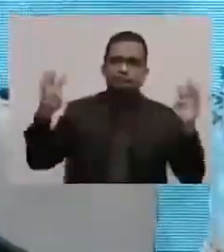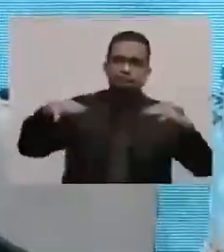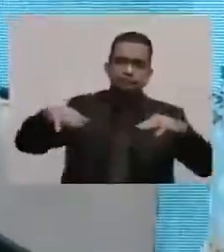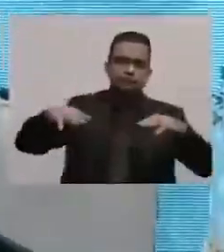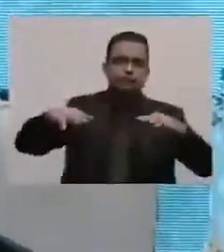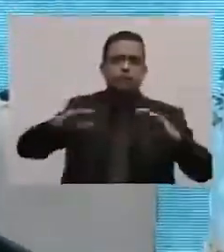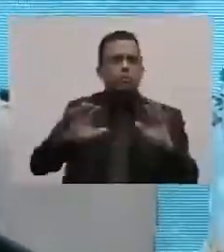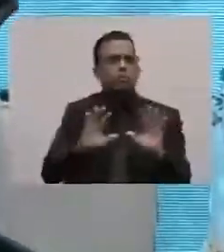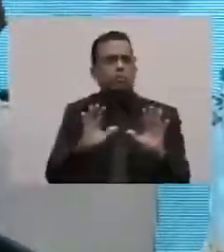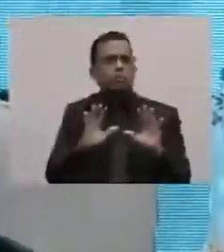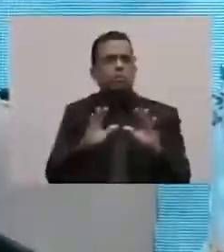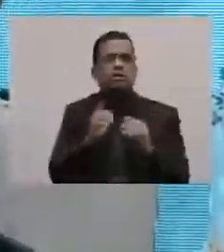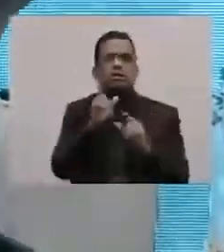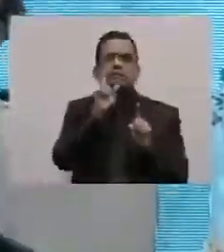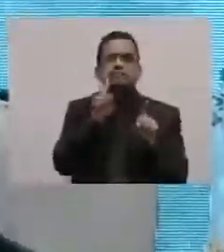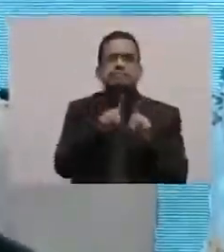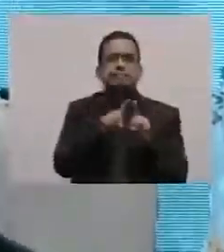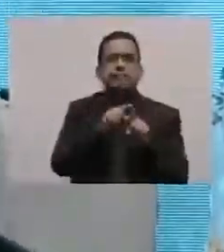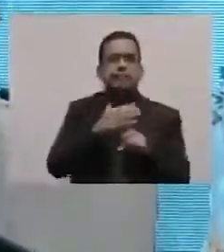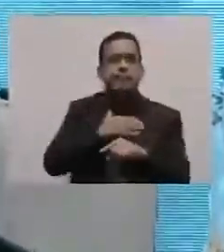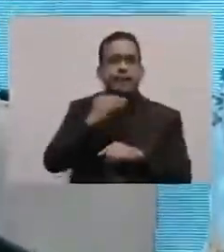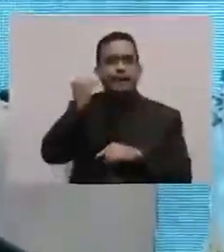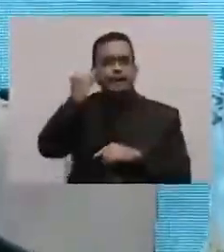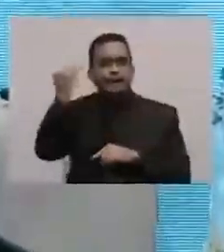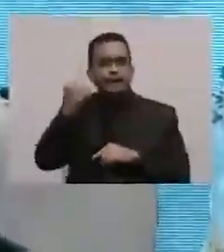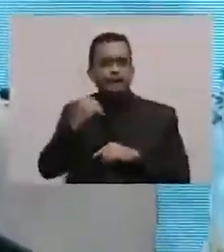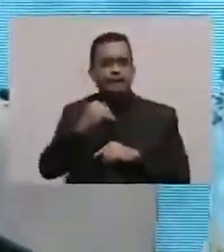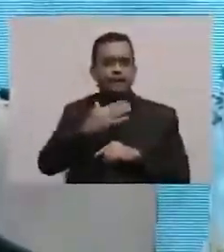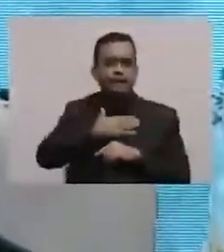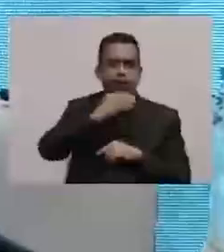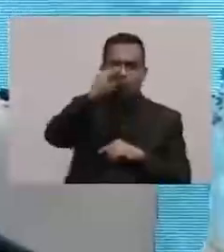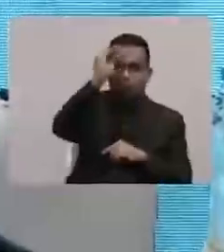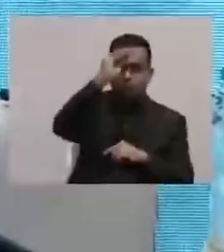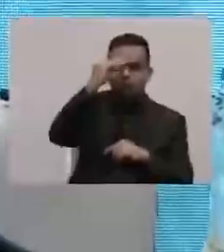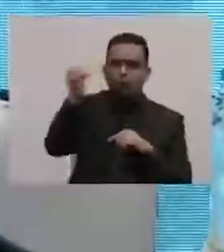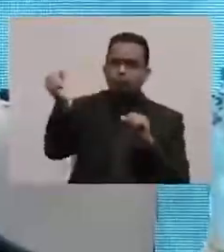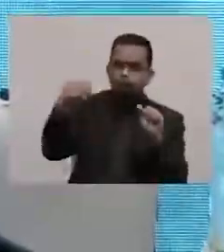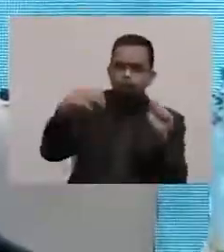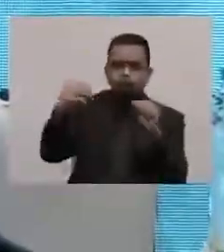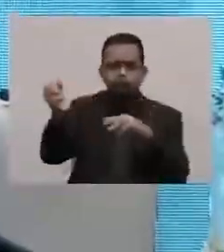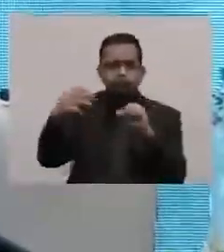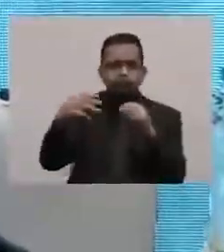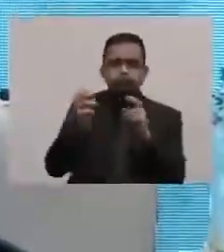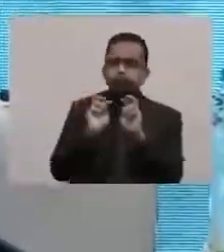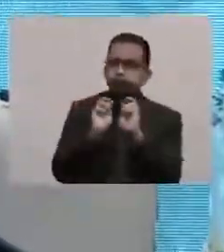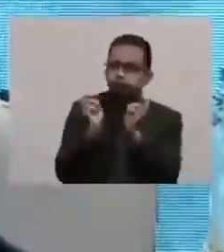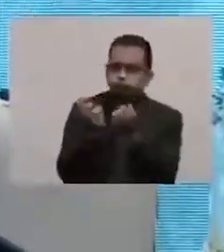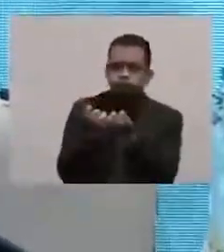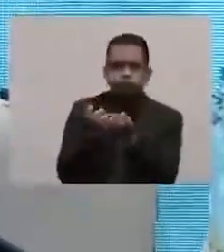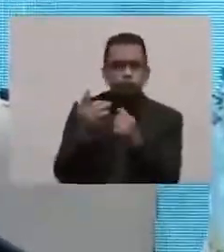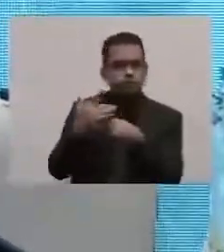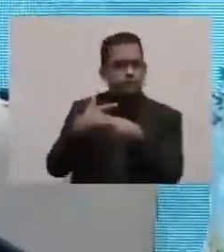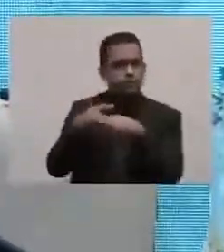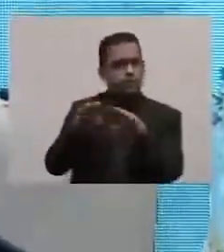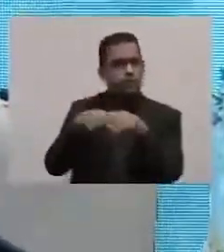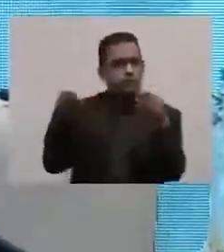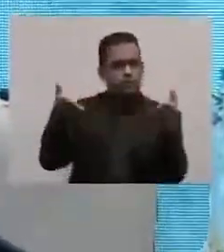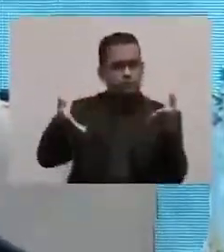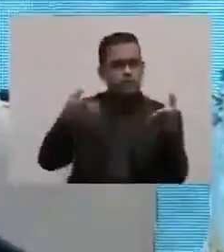sino de que las ideas, los planteamientos, los medios tengamos esa plataforma disponible